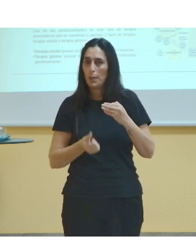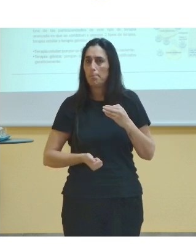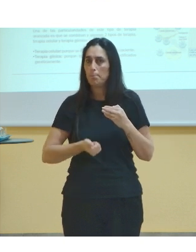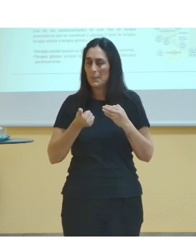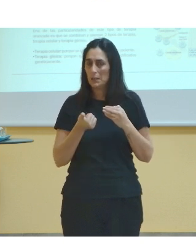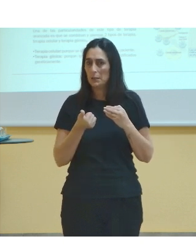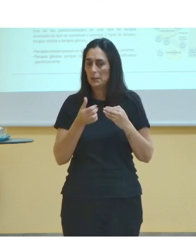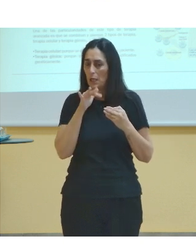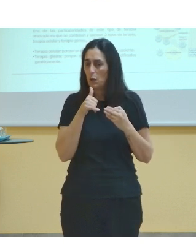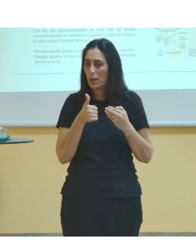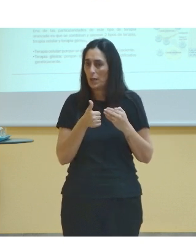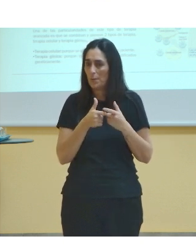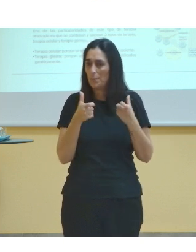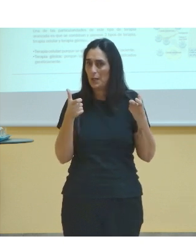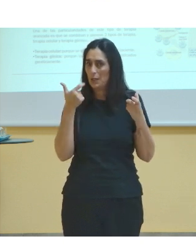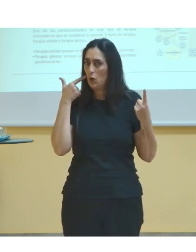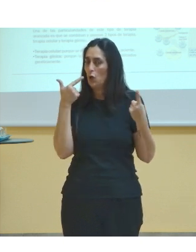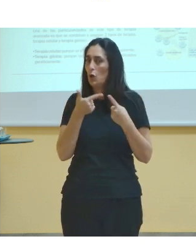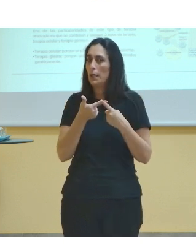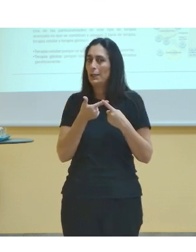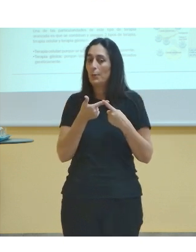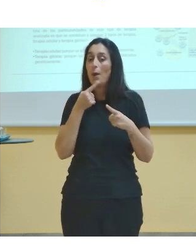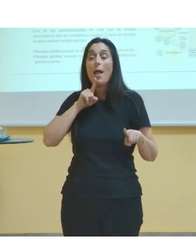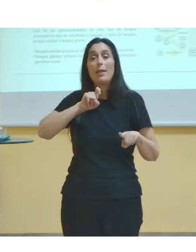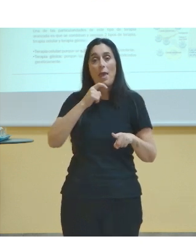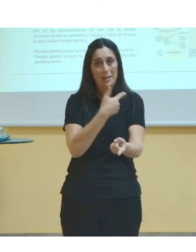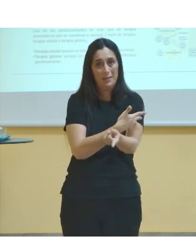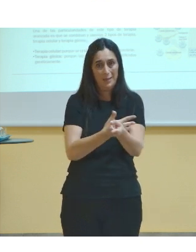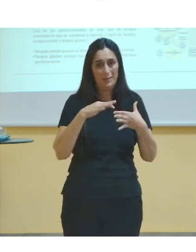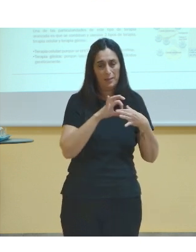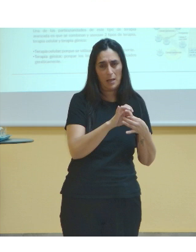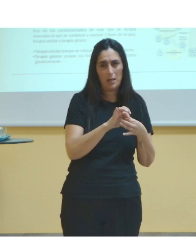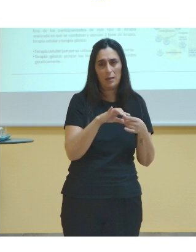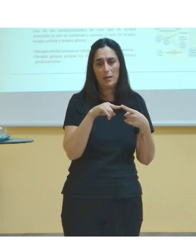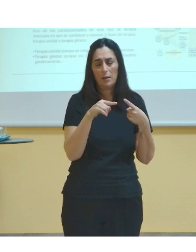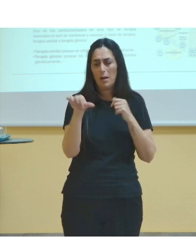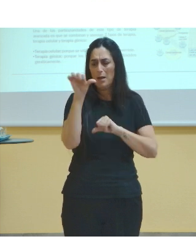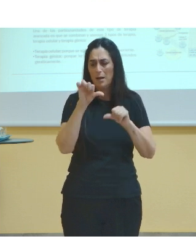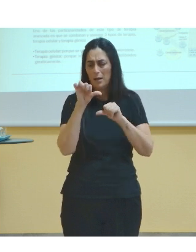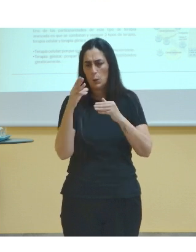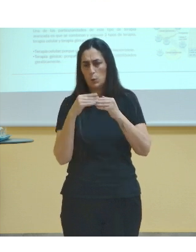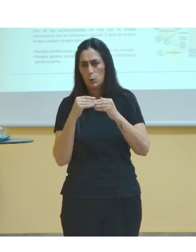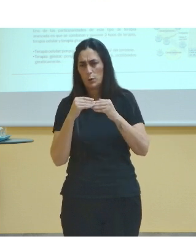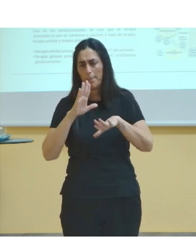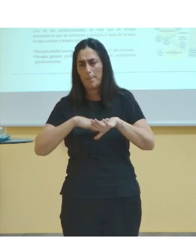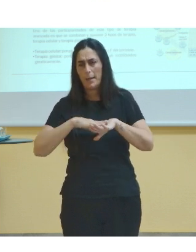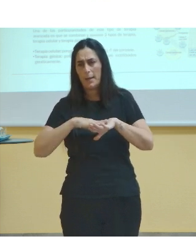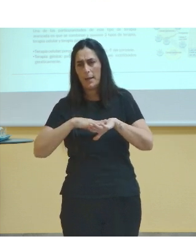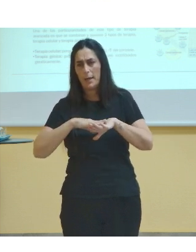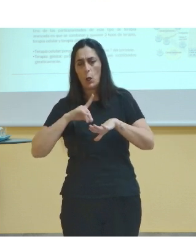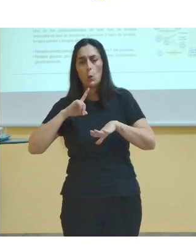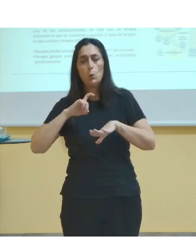digamos, para cánceres hematológicos, mucho líquido, se está utilizando ahora para también cánceres,